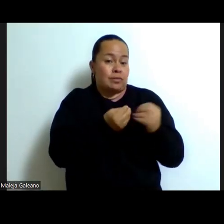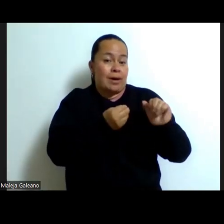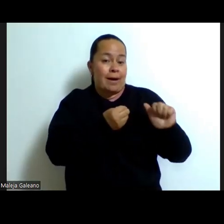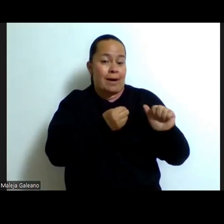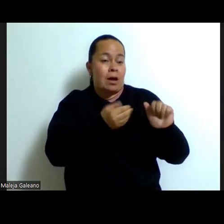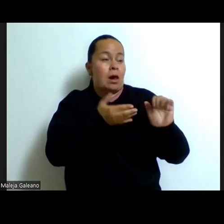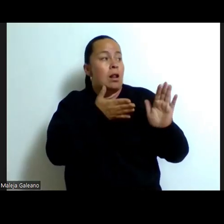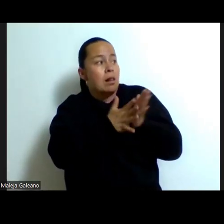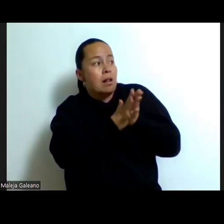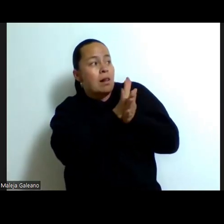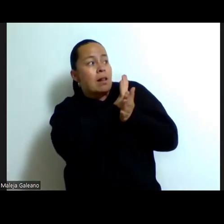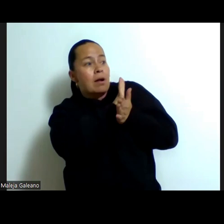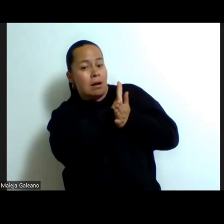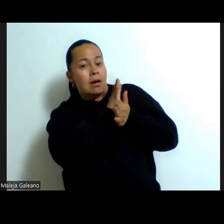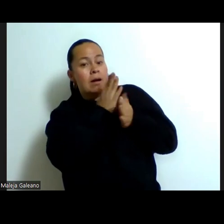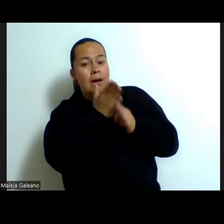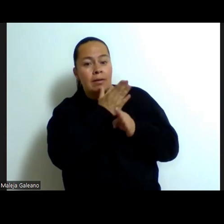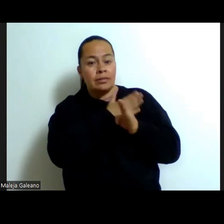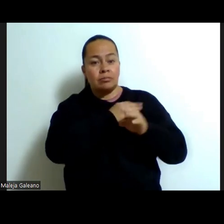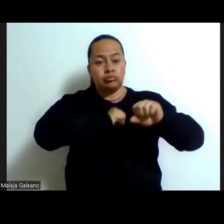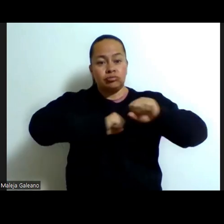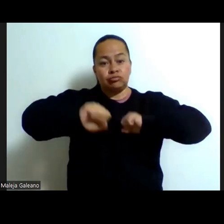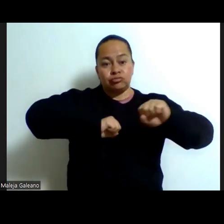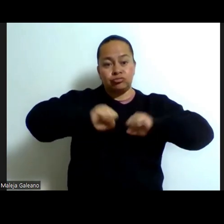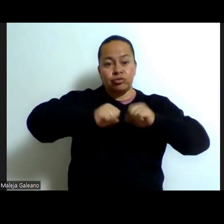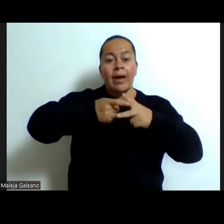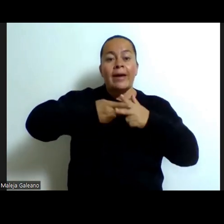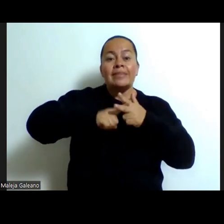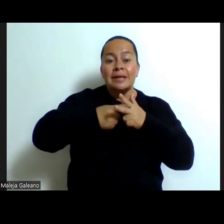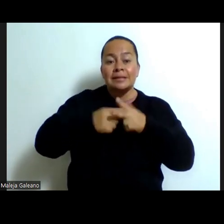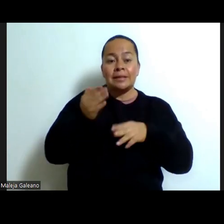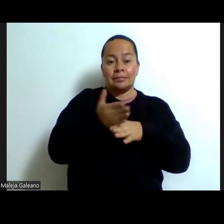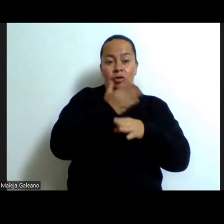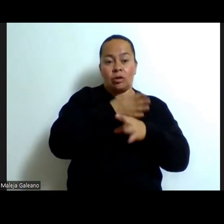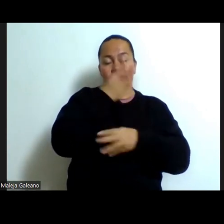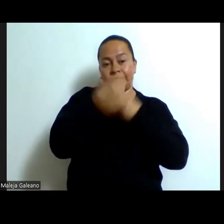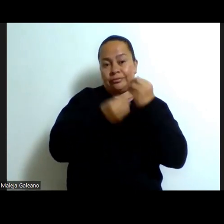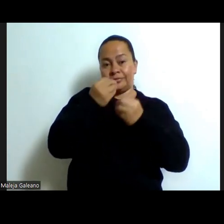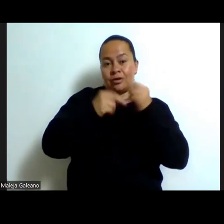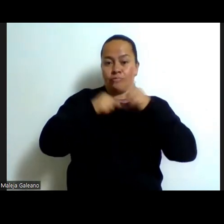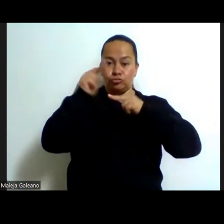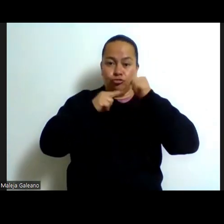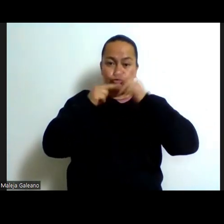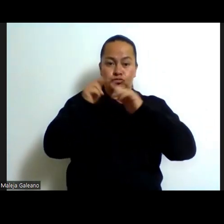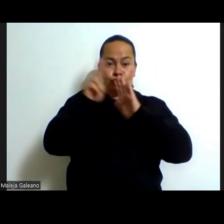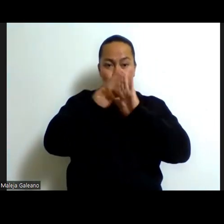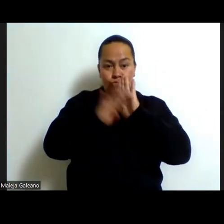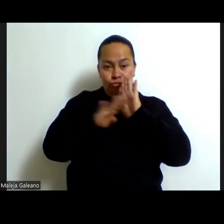contaba en uno de los ejercicios de talleres que realizamos para la construcción de la política pública de discapacidad